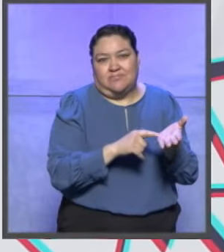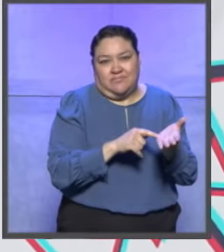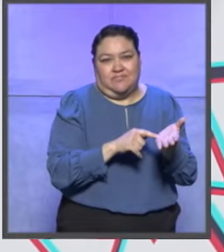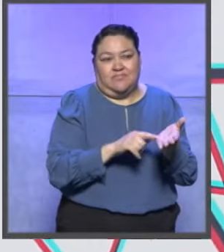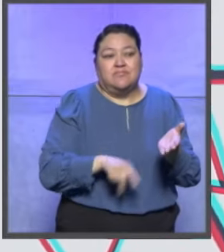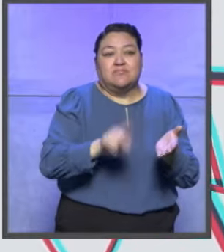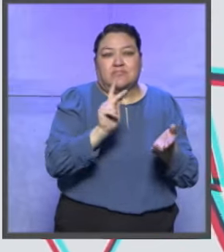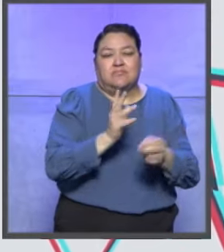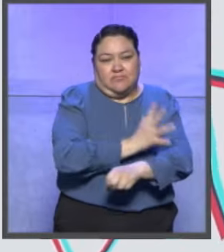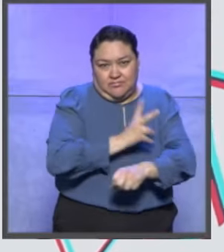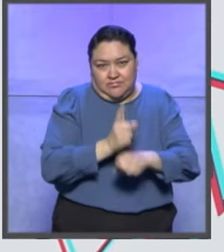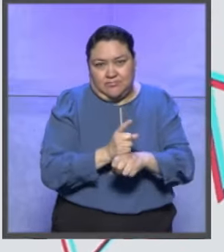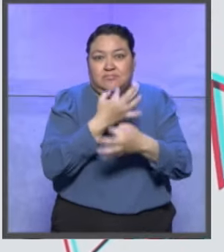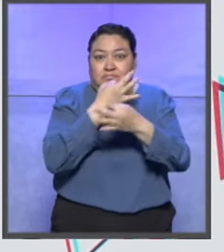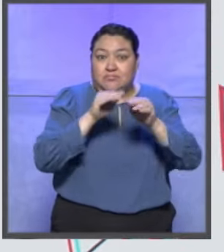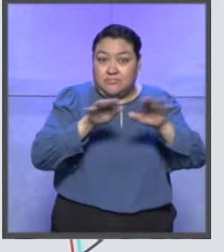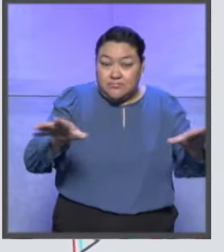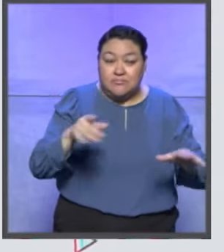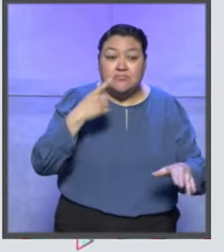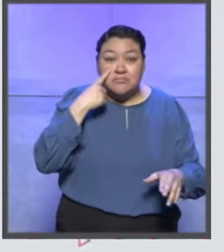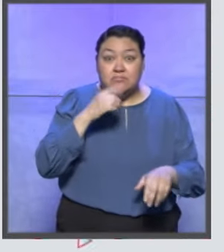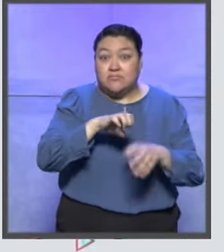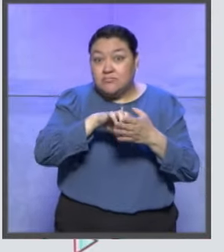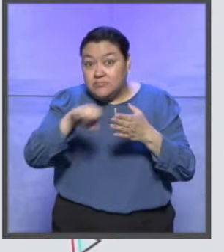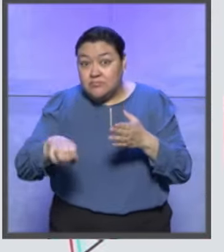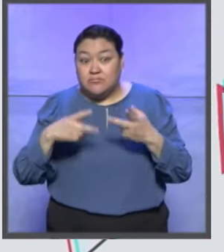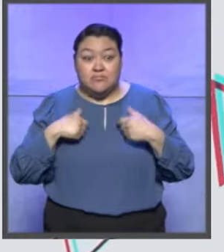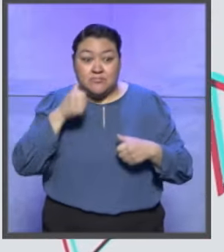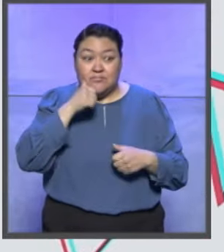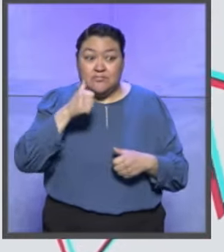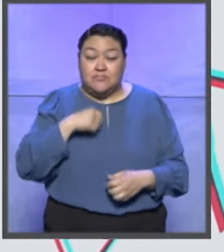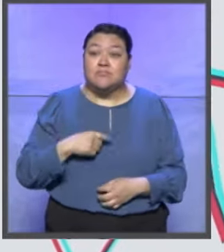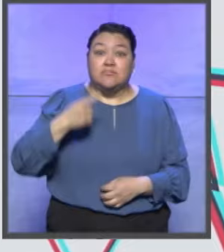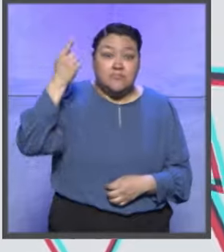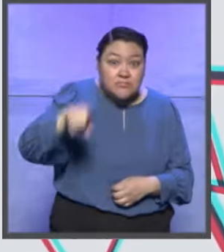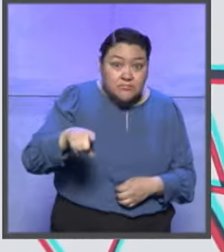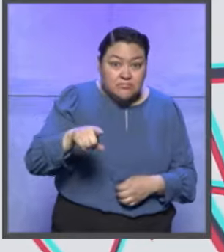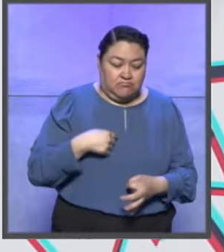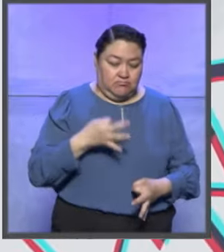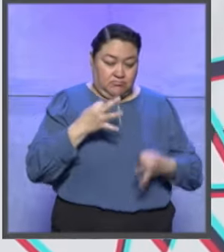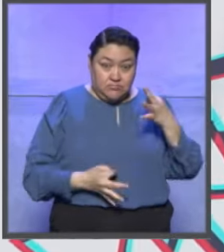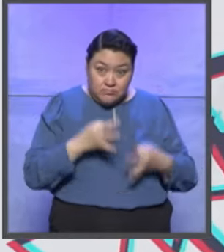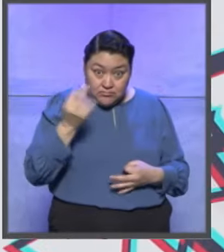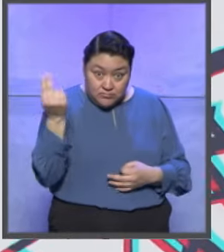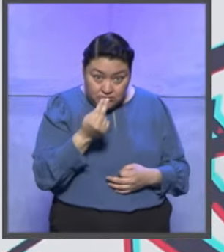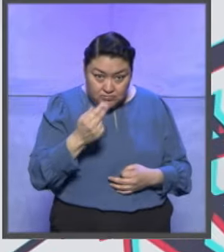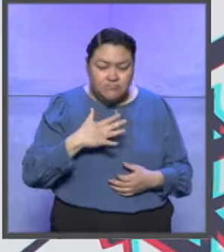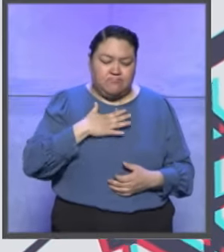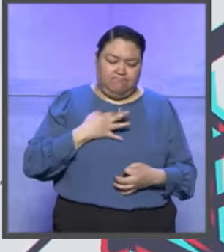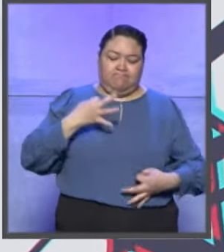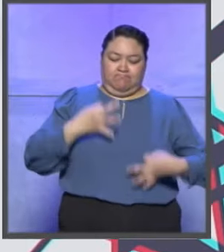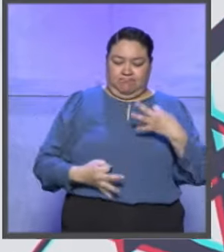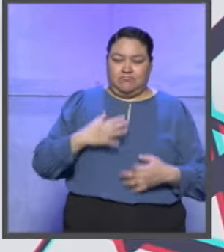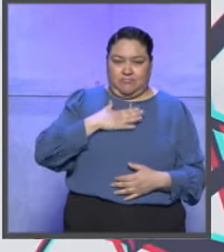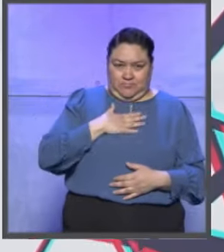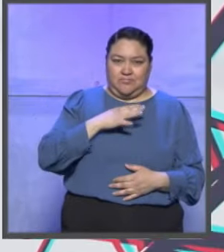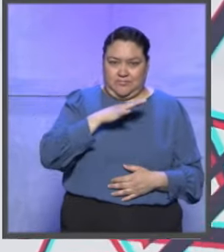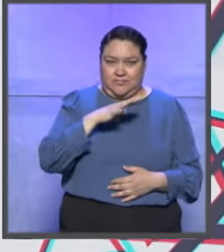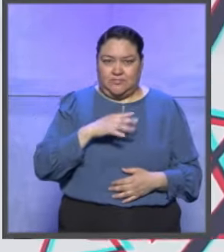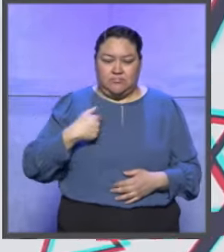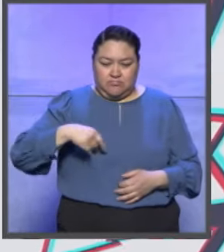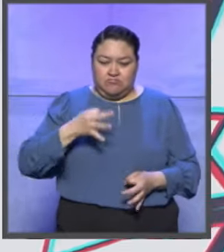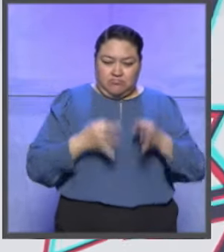necesario que se judicialice o se judicializa, pues aquí estamos los tribunales. Y los tribunales electorales estamos listos y preparados.